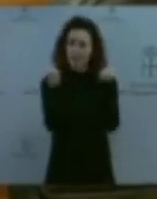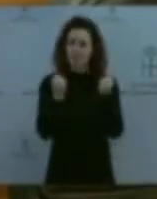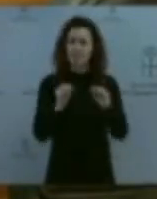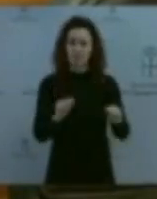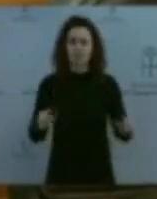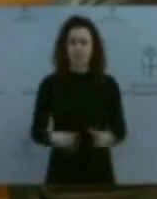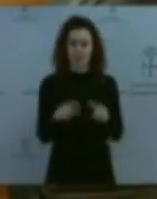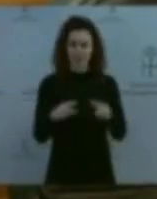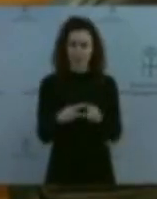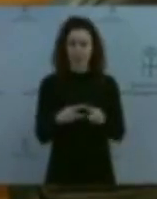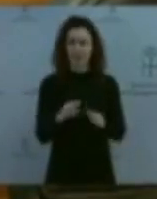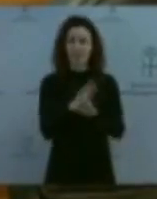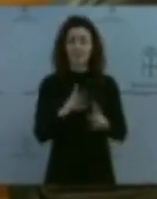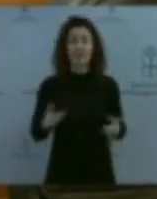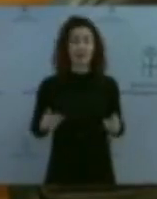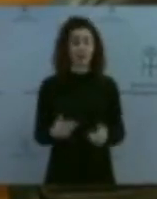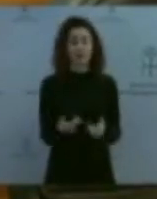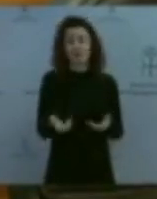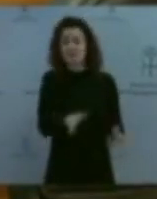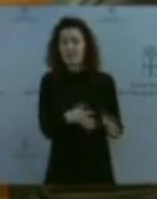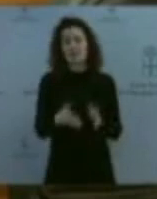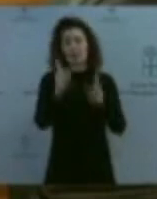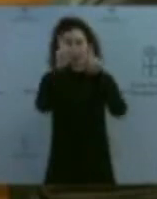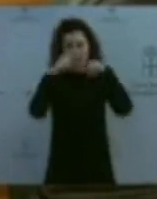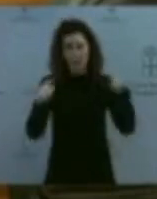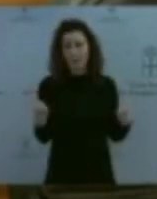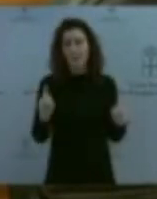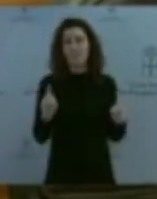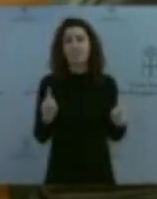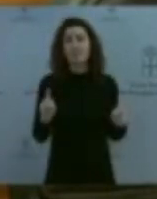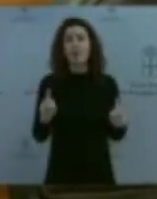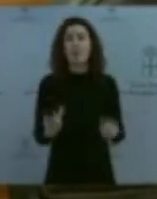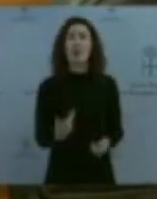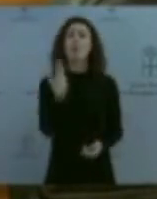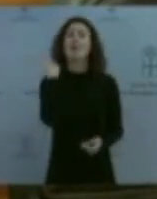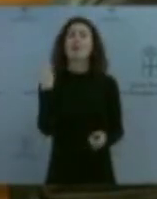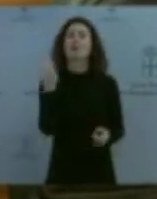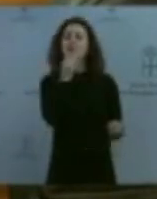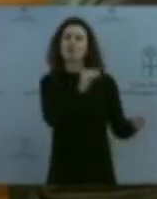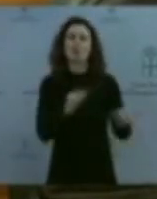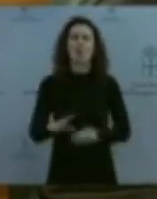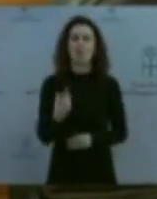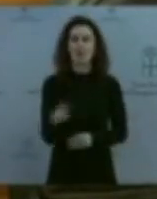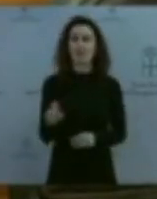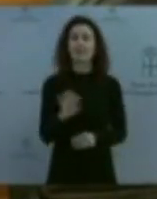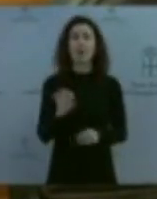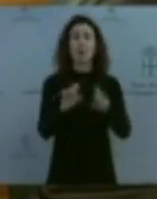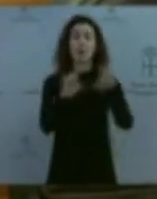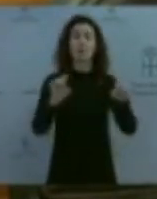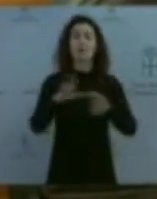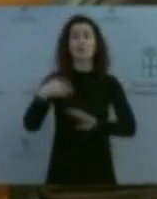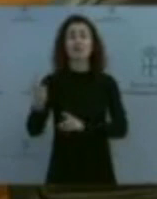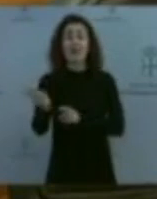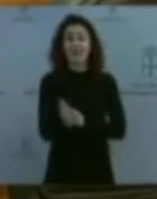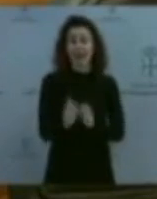menos disimuladas, como dejar de cubrir jubilaciones o las externalizaciones. Durante los últimos años, el sector público ha